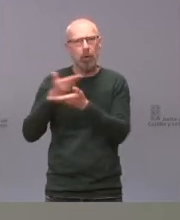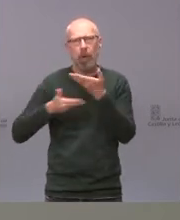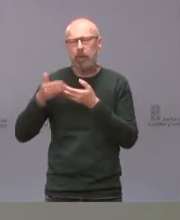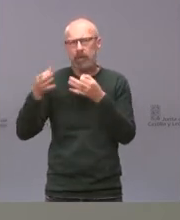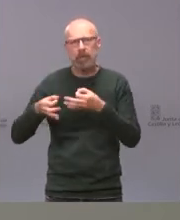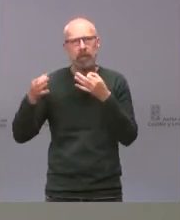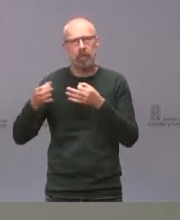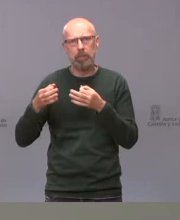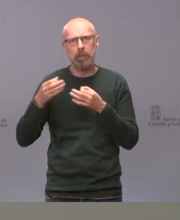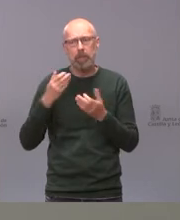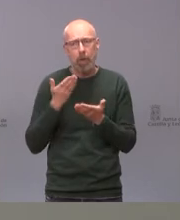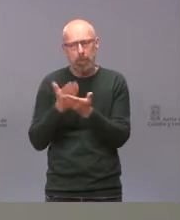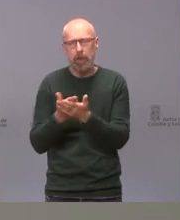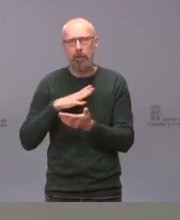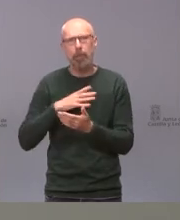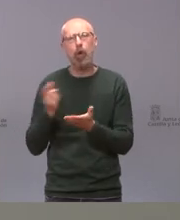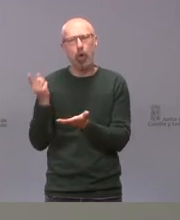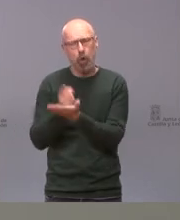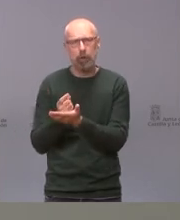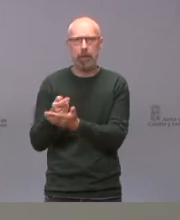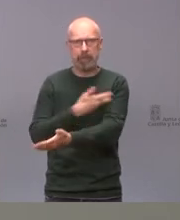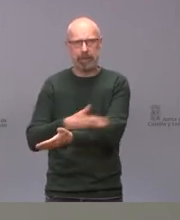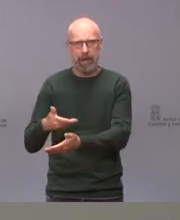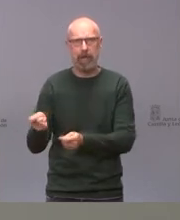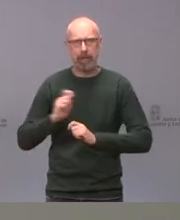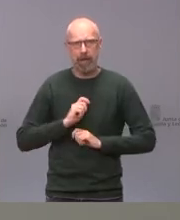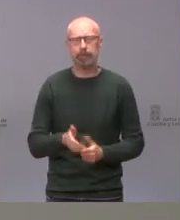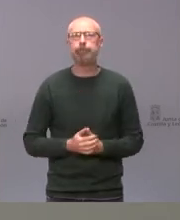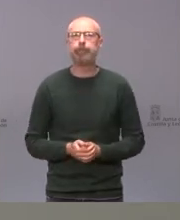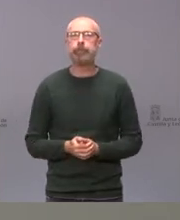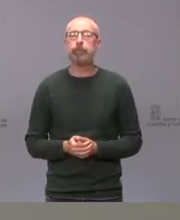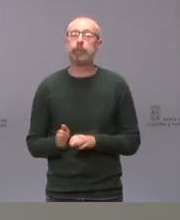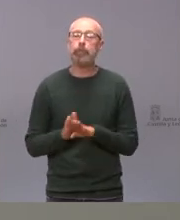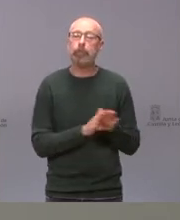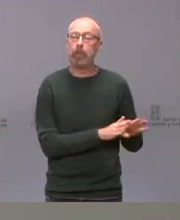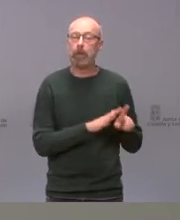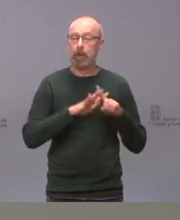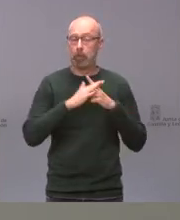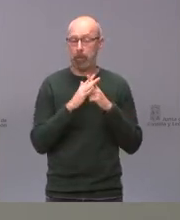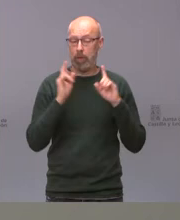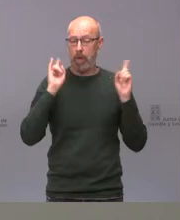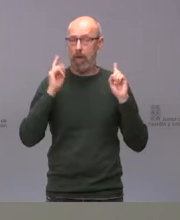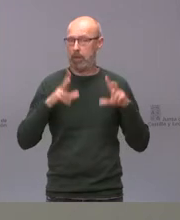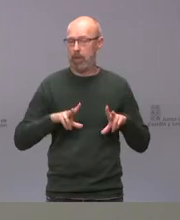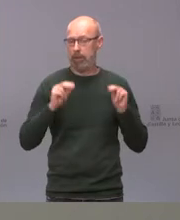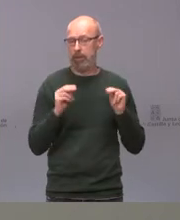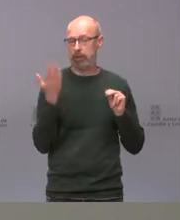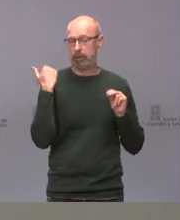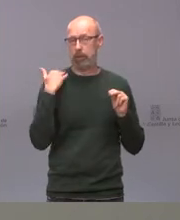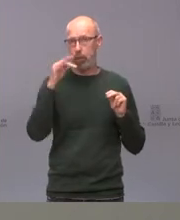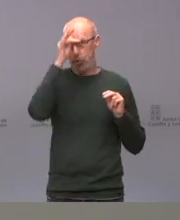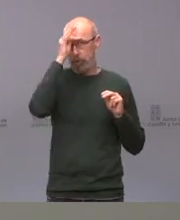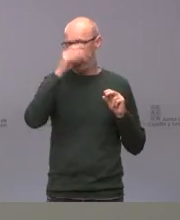vez también lo harán. Contamos con ustedes. Pese a que el estado de alarma decayó la madrugada del pasado domingo,